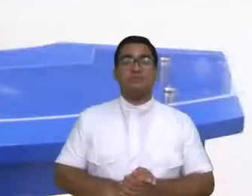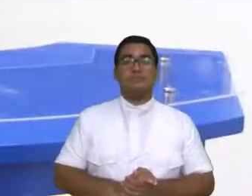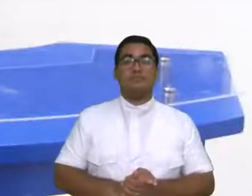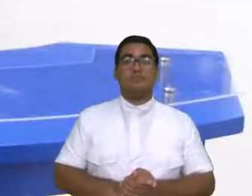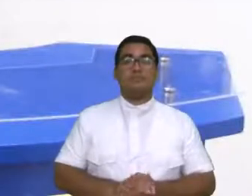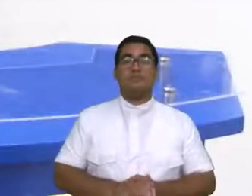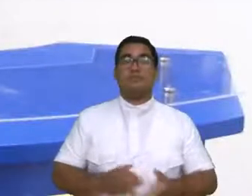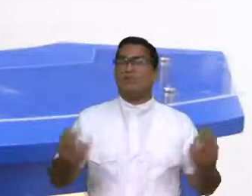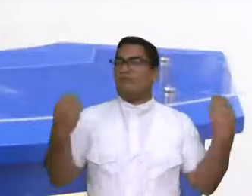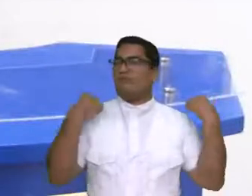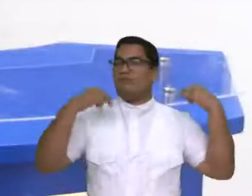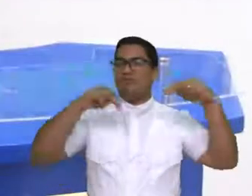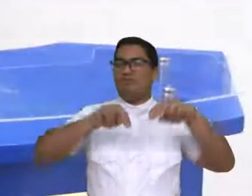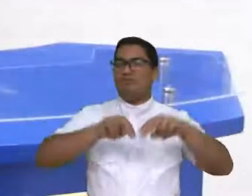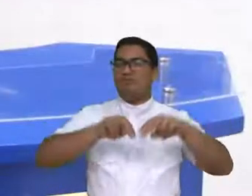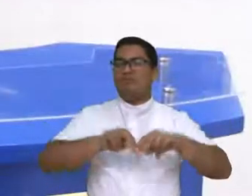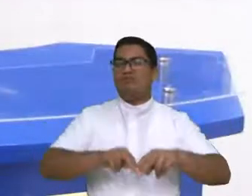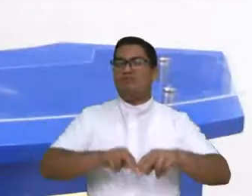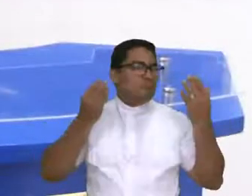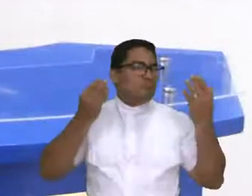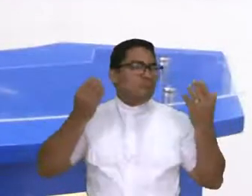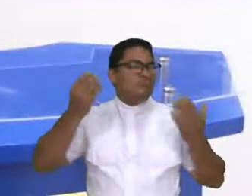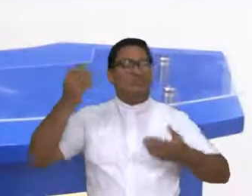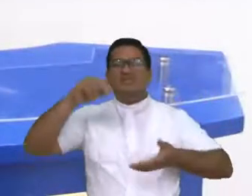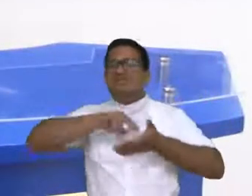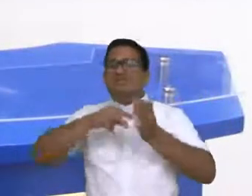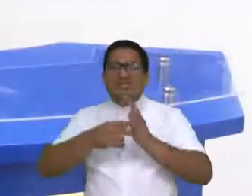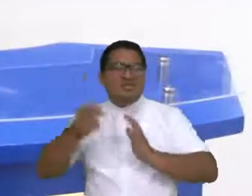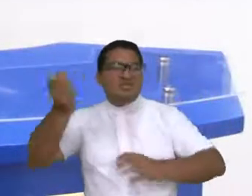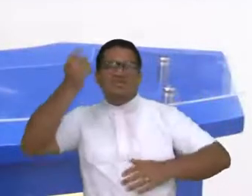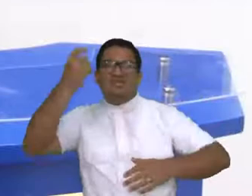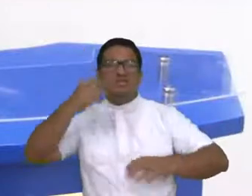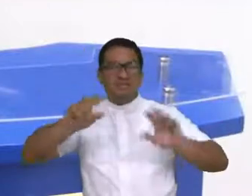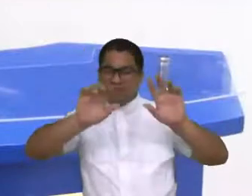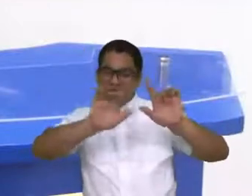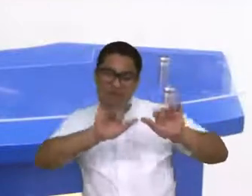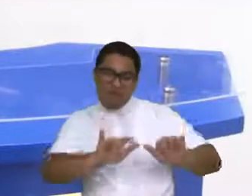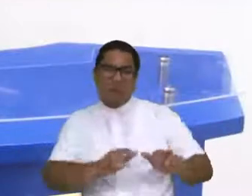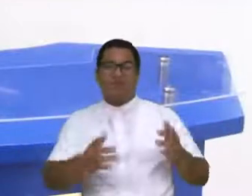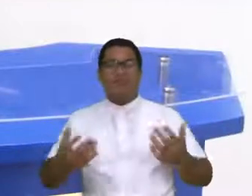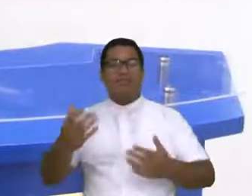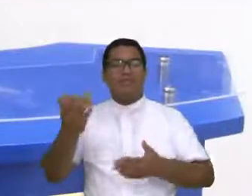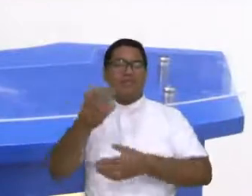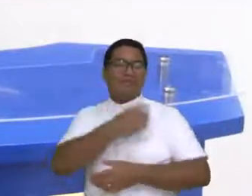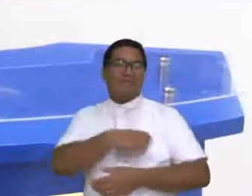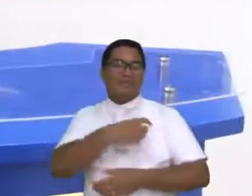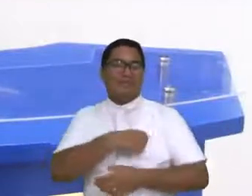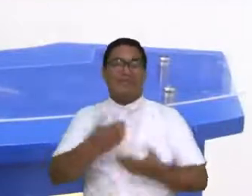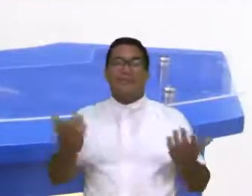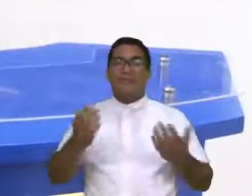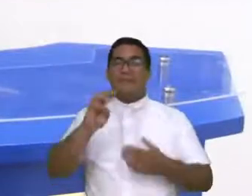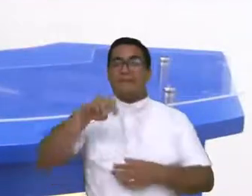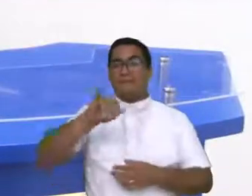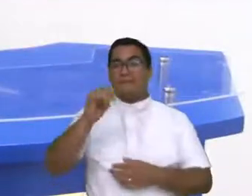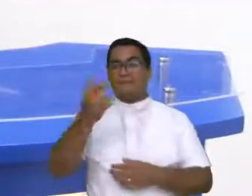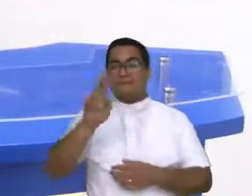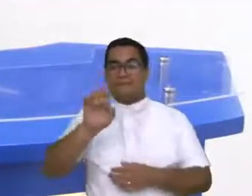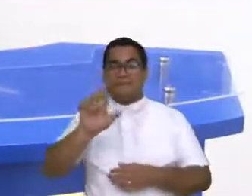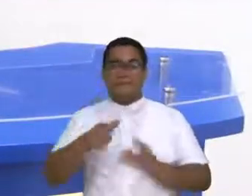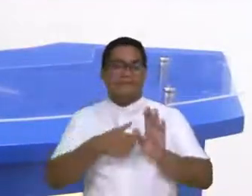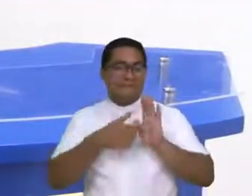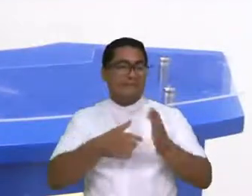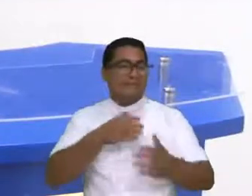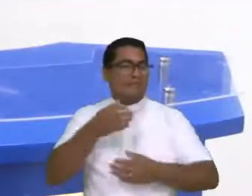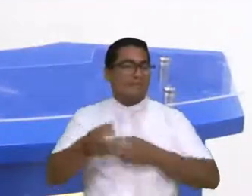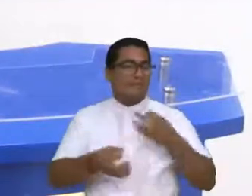¿Cuántos maestros saben utilizar las herramientas tecnológicas para el aprendizaje interactivo en nuestras escuelas? Miguel Carranza Mena nos lo cuenta